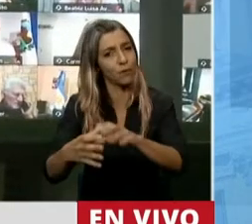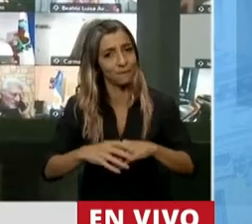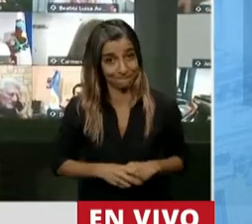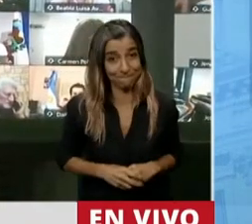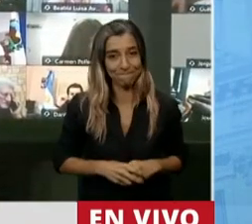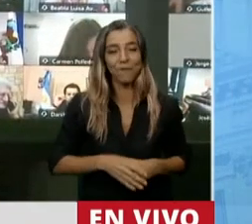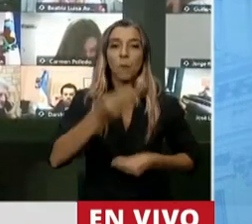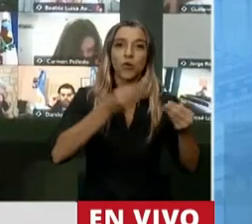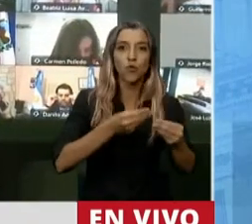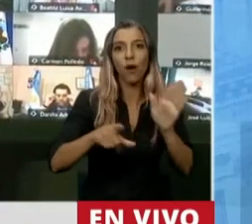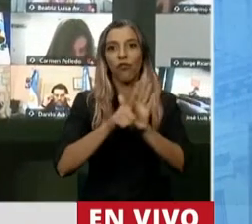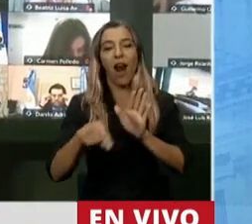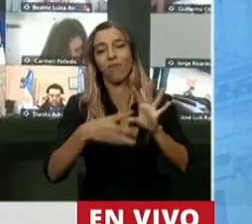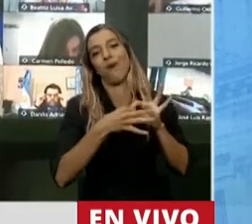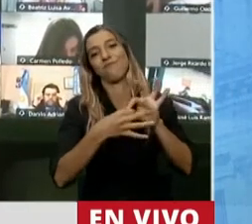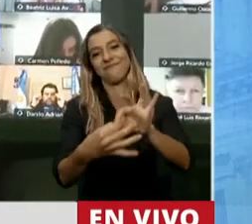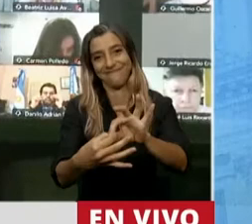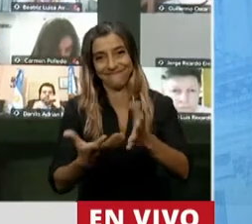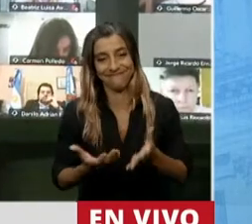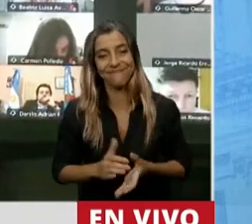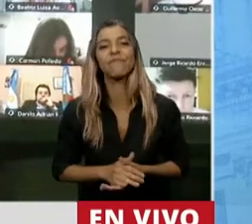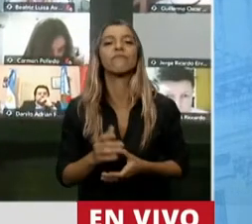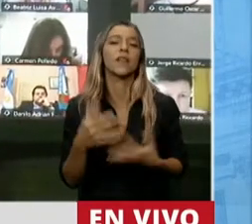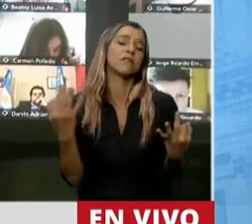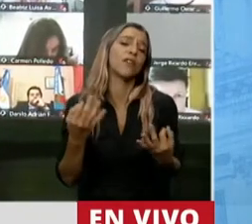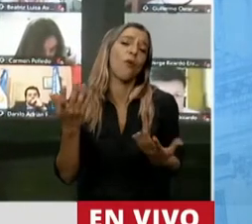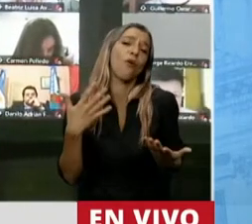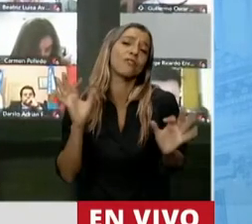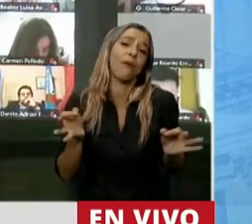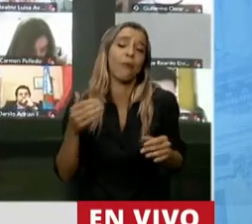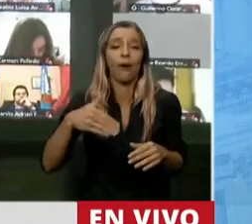No obstante, seguramente escucharemos alguna excusa para no acompañar.